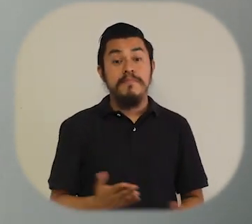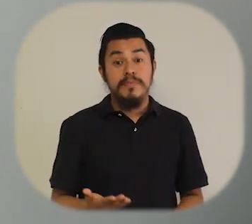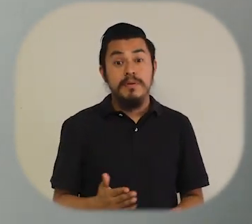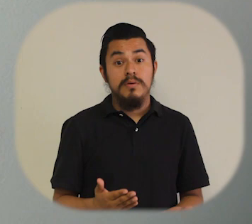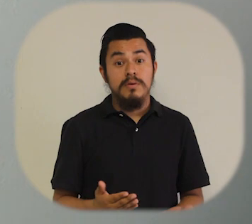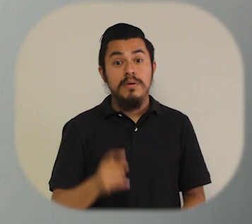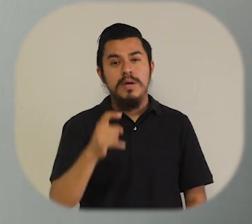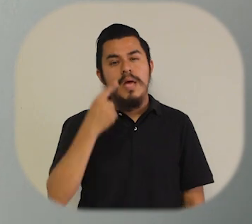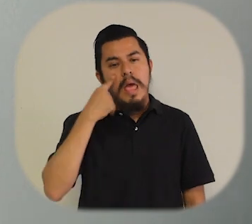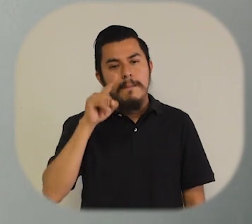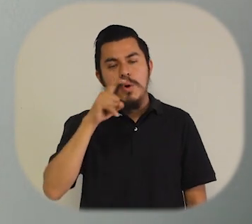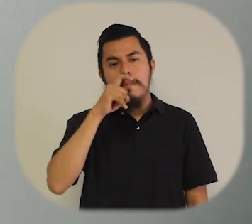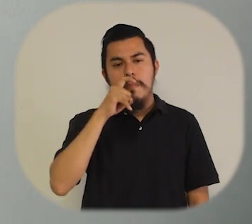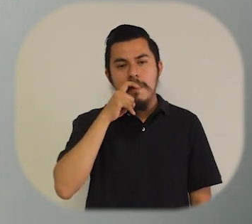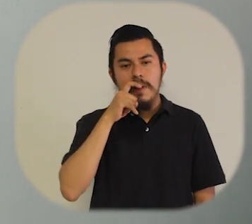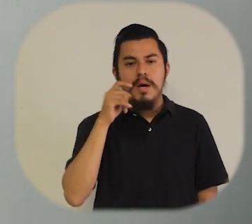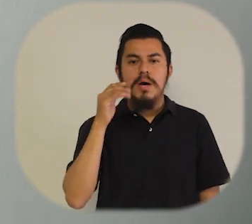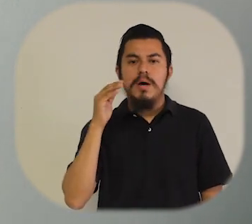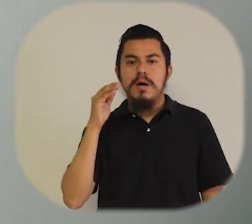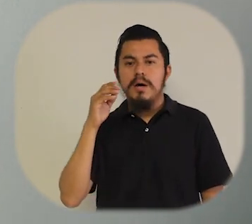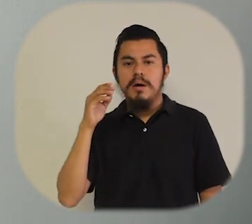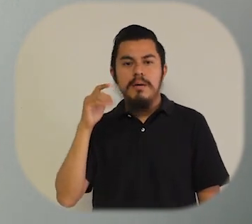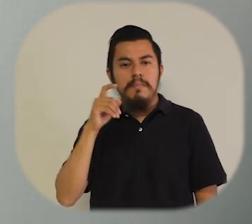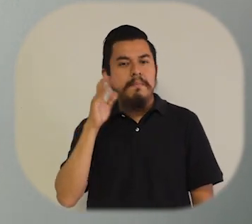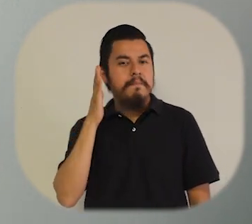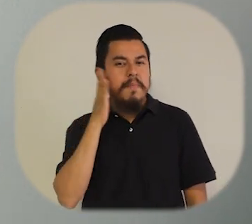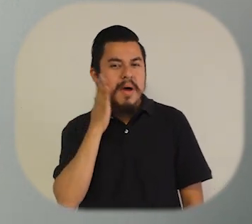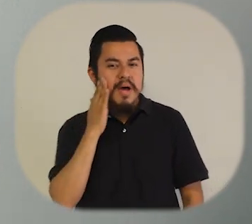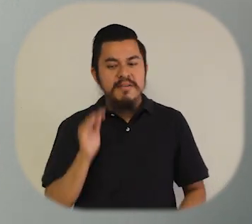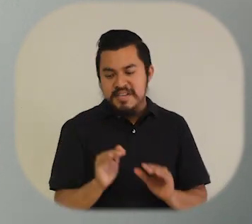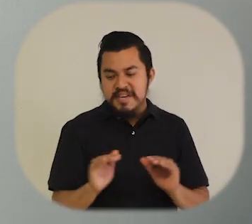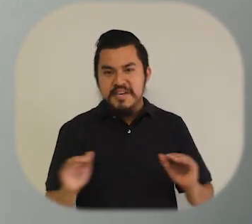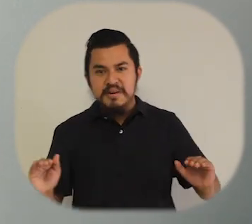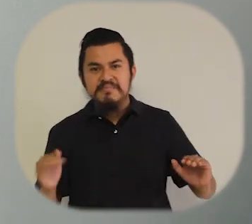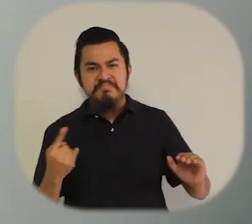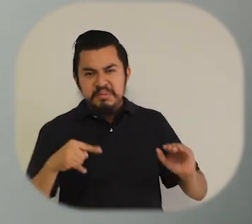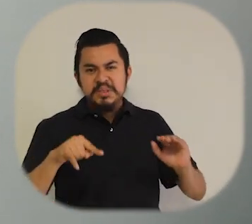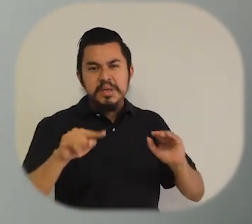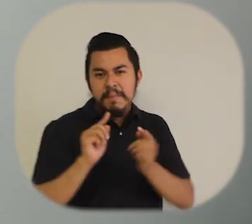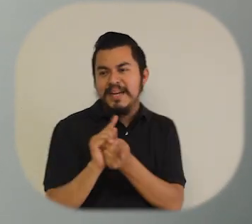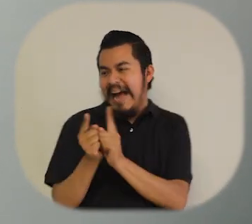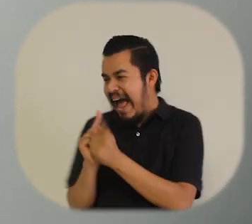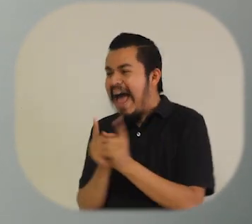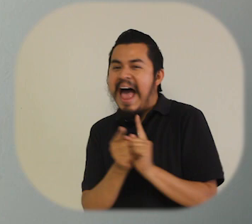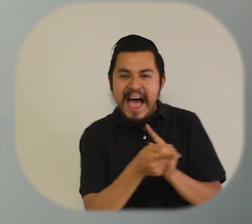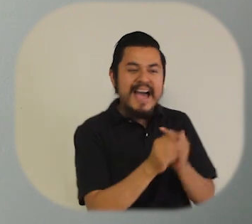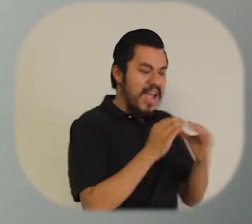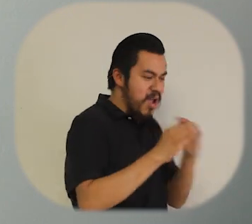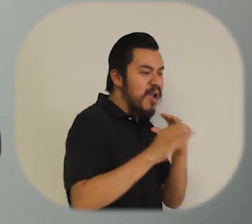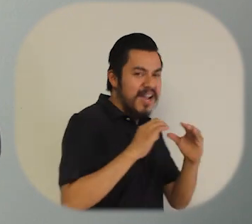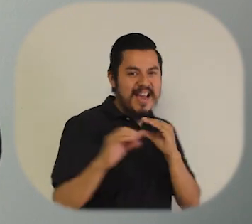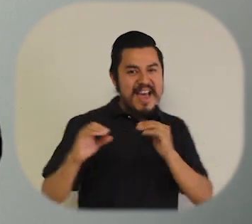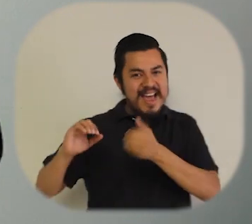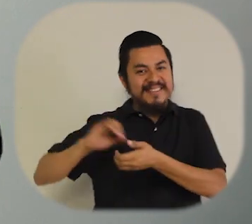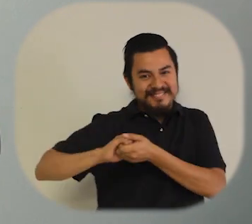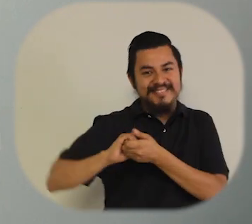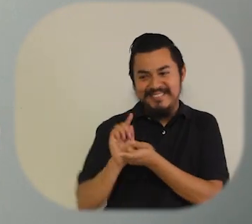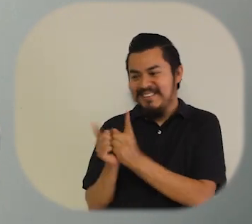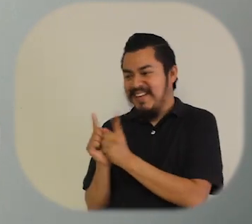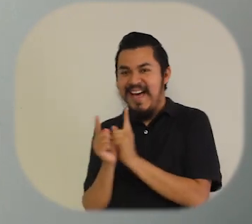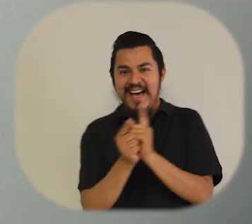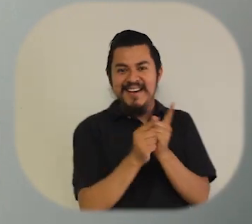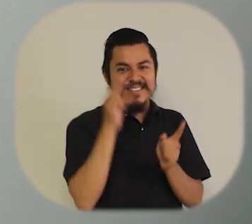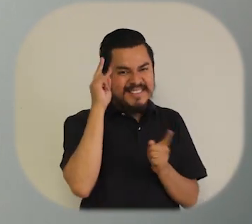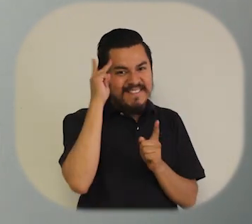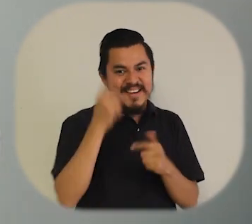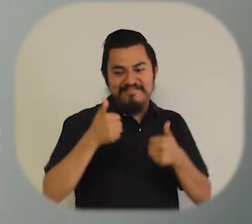entre padres e hijos siempre hay una relación muy estrecha, y cuando hay una relación estrecha, entonces se